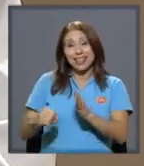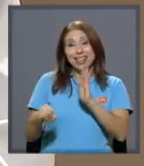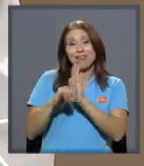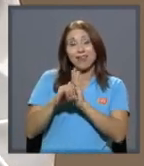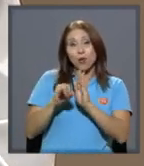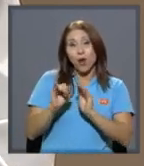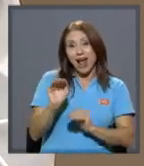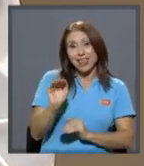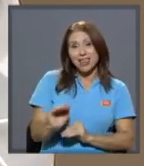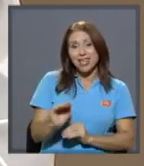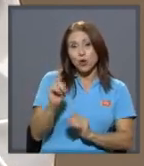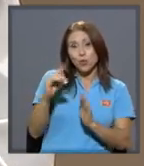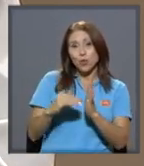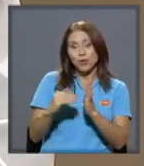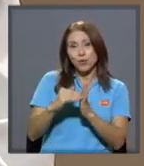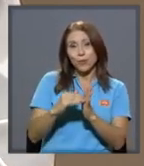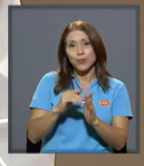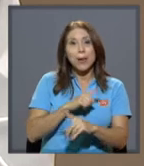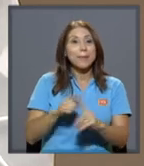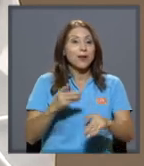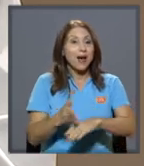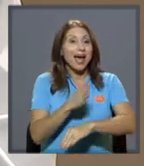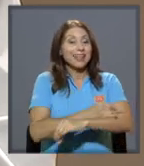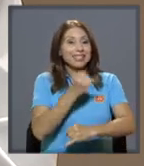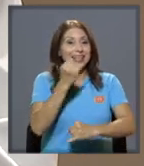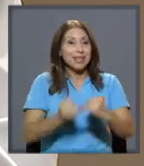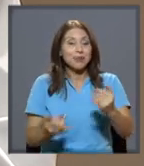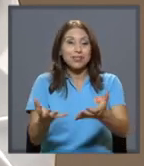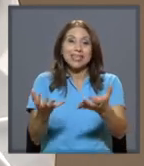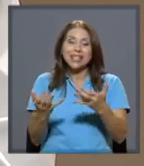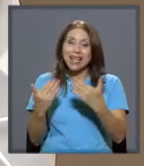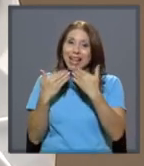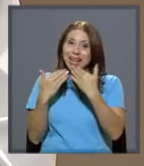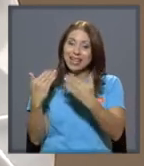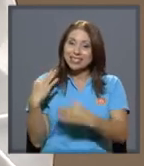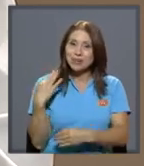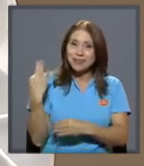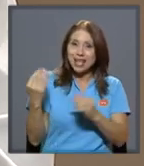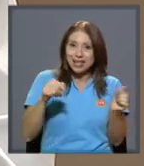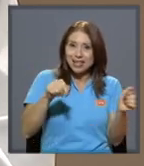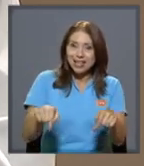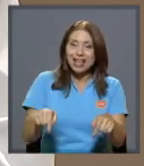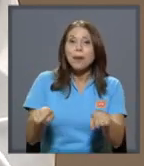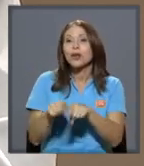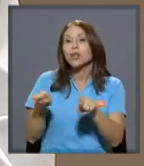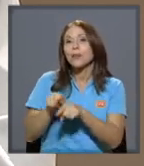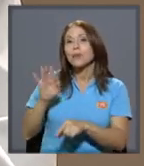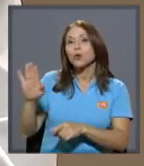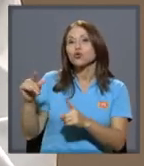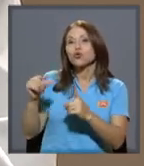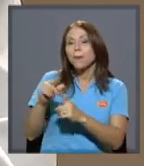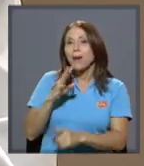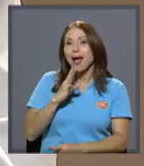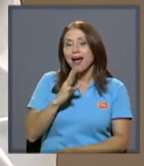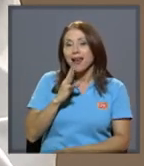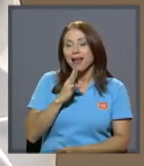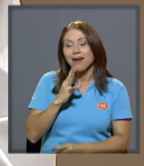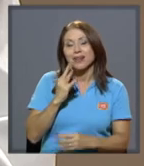de que terminemos, profesor, quisiera darle las gracias por la invitación, pero también por sus palabras